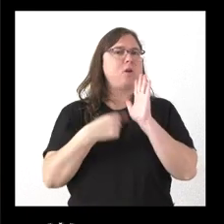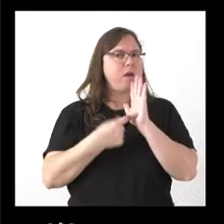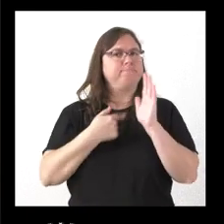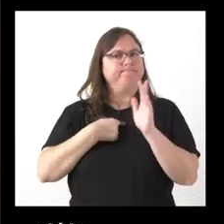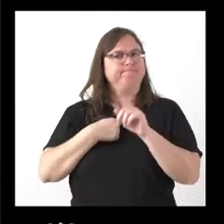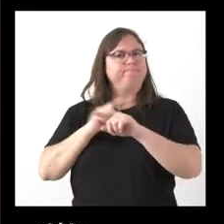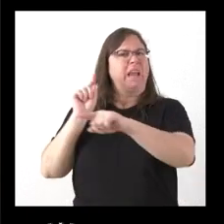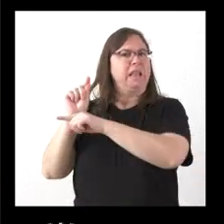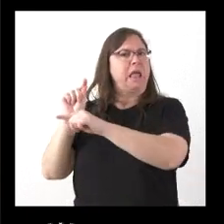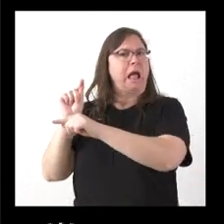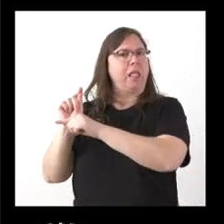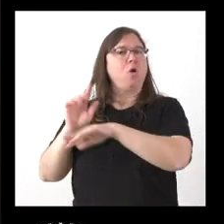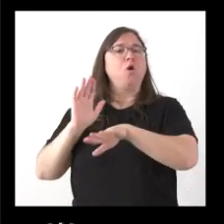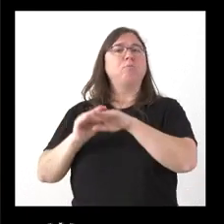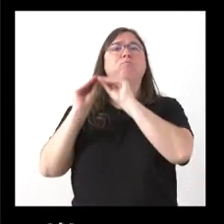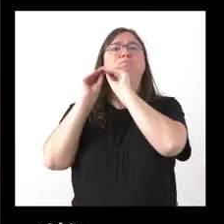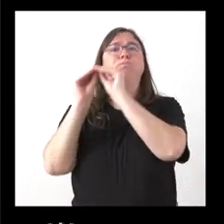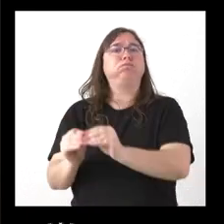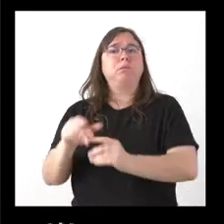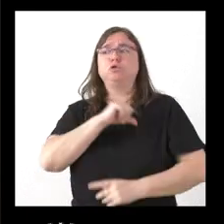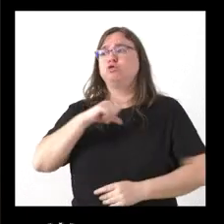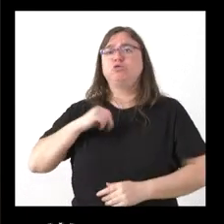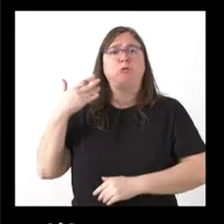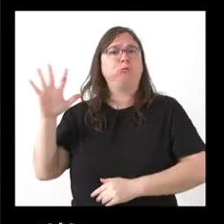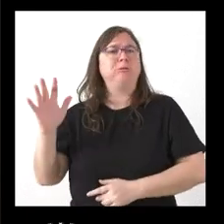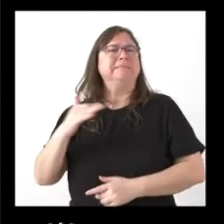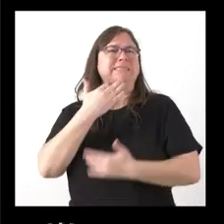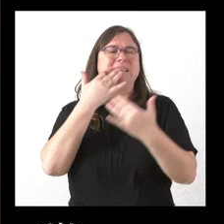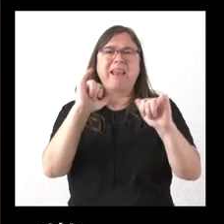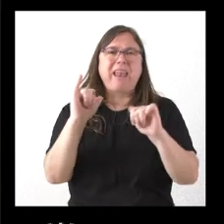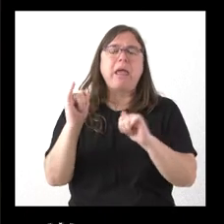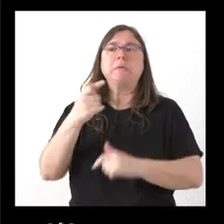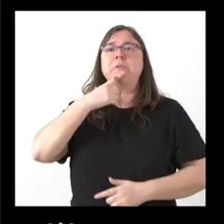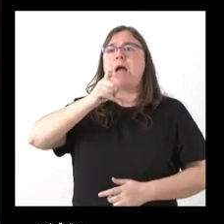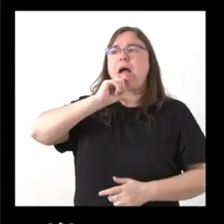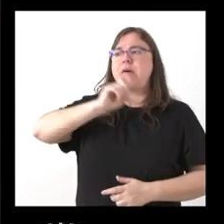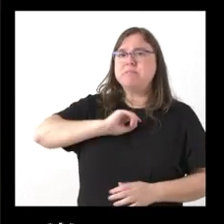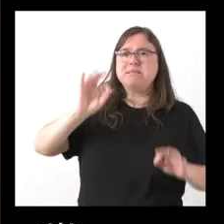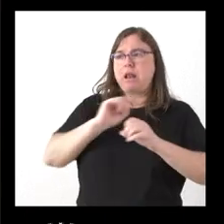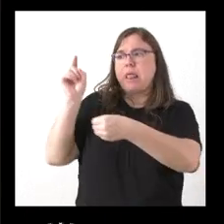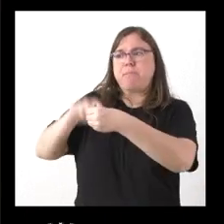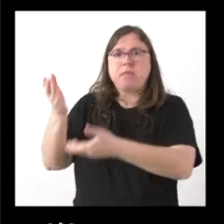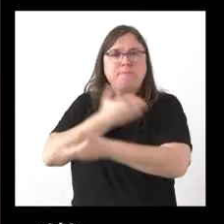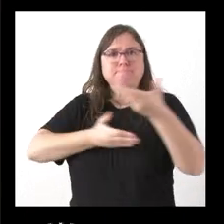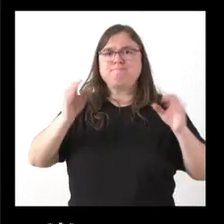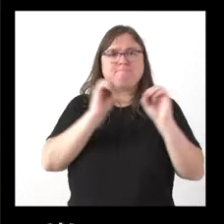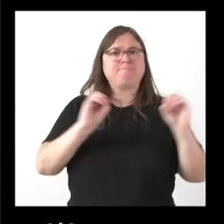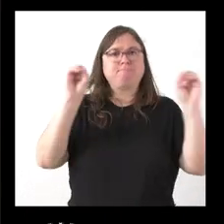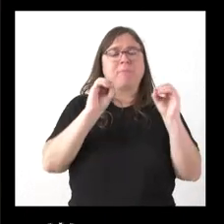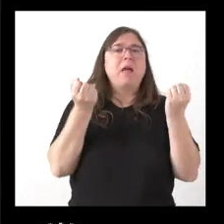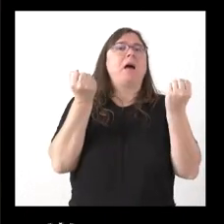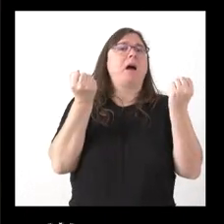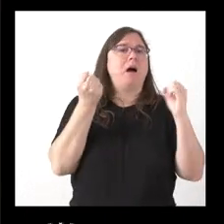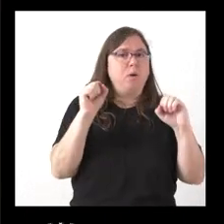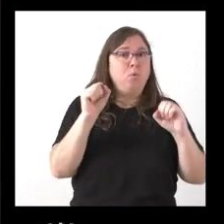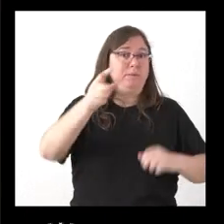por haber sido elaborado de forma unilateral sin ningún tipo de conocimiento y de participación de las comunidades autónomas a pesar